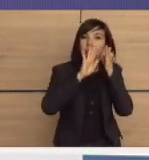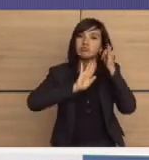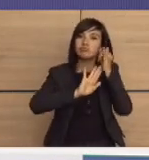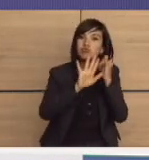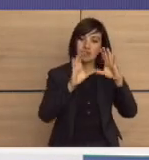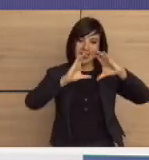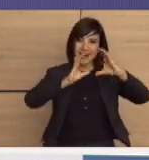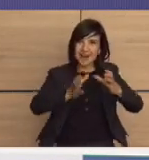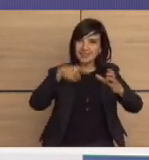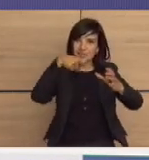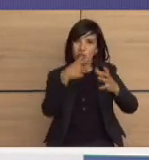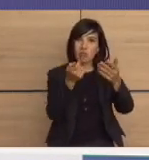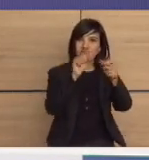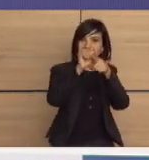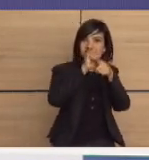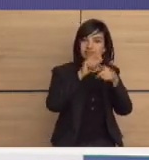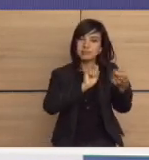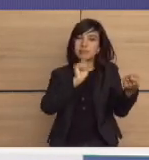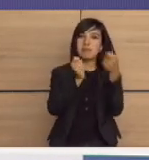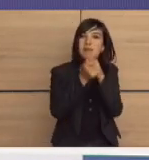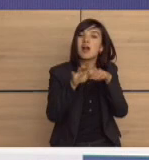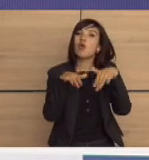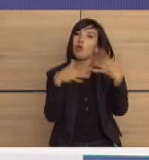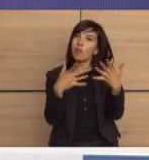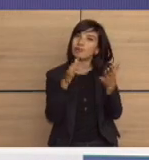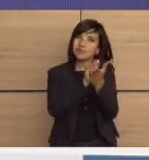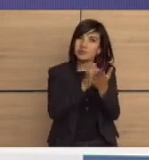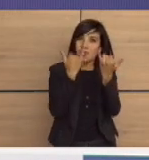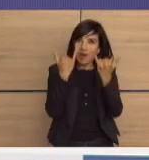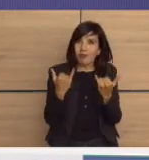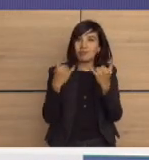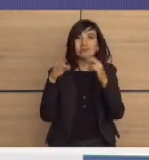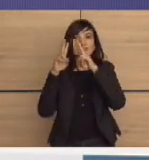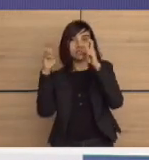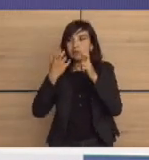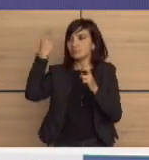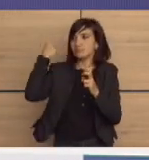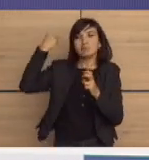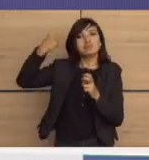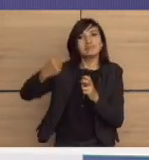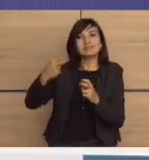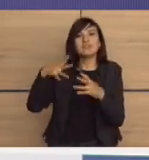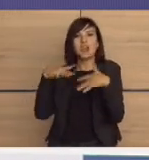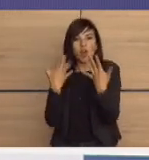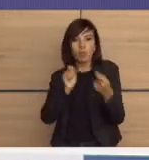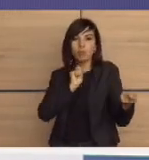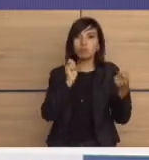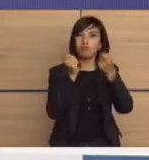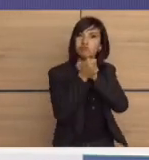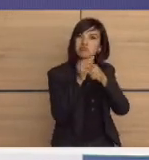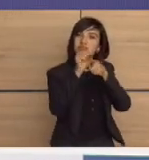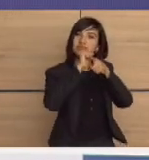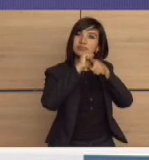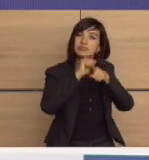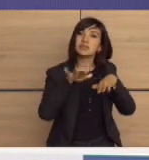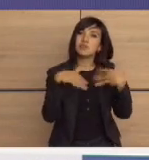aula, para generar el escenario que detone estas reflexiones en torno a historia, que genere estas distintas